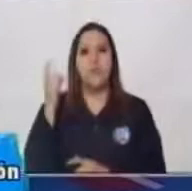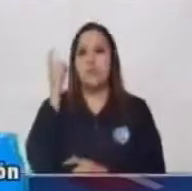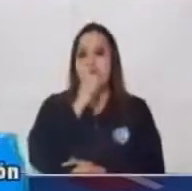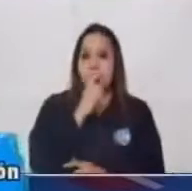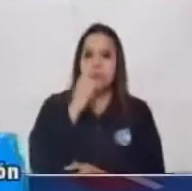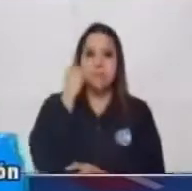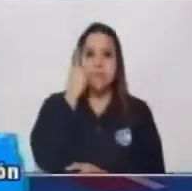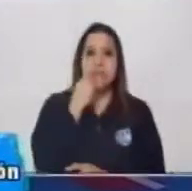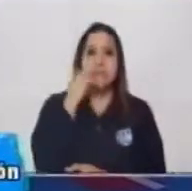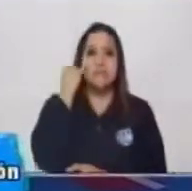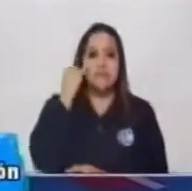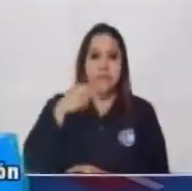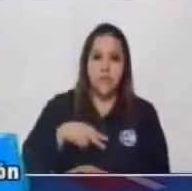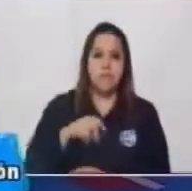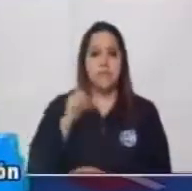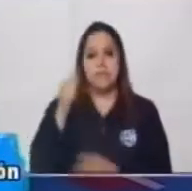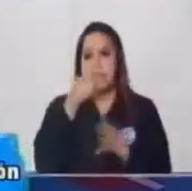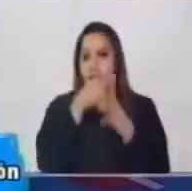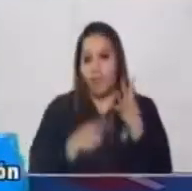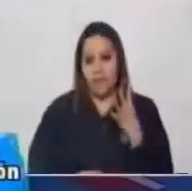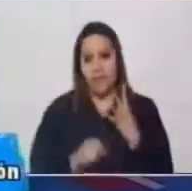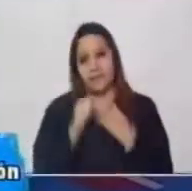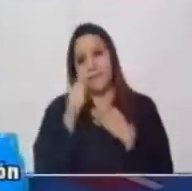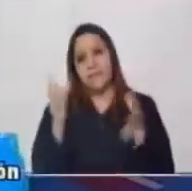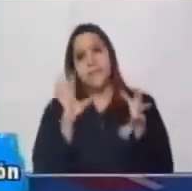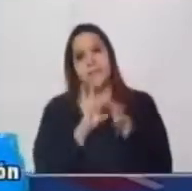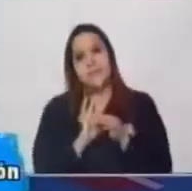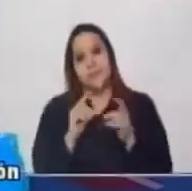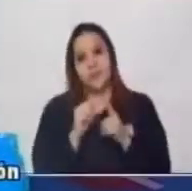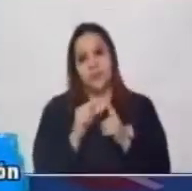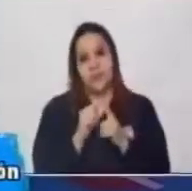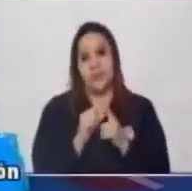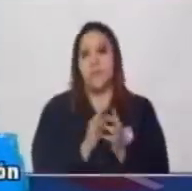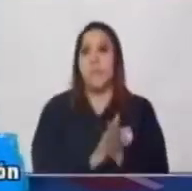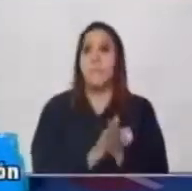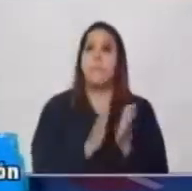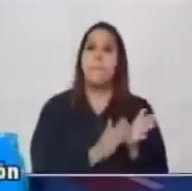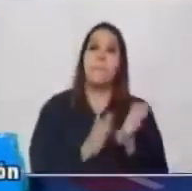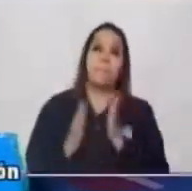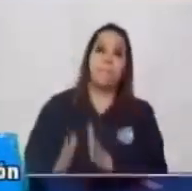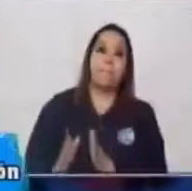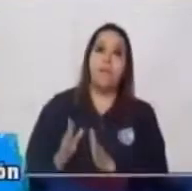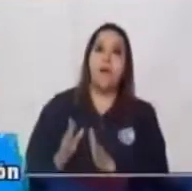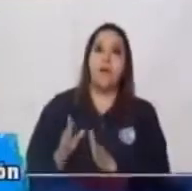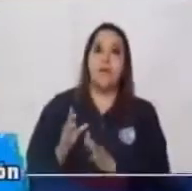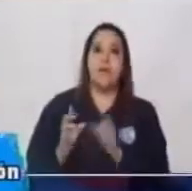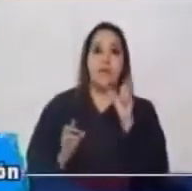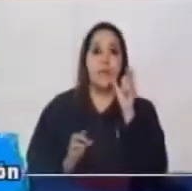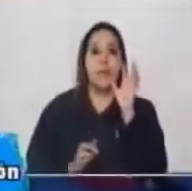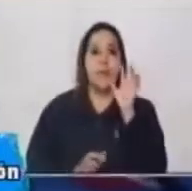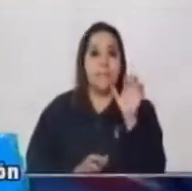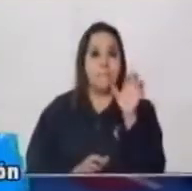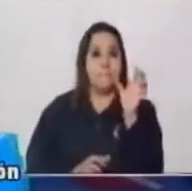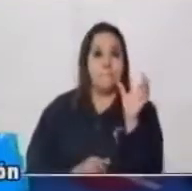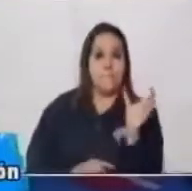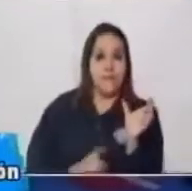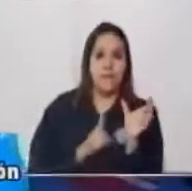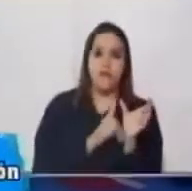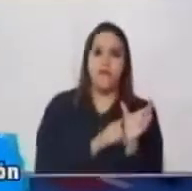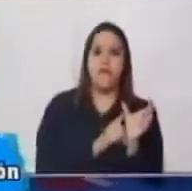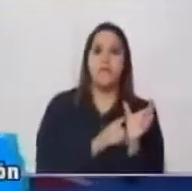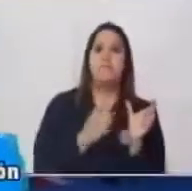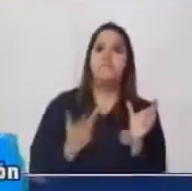te ocurren otras? Muy bien. Ahora veamos el predicado. Cuando hablamos del predicado, vamos a encontrar que